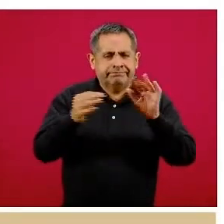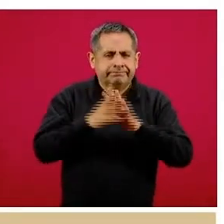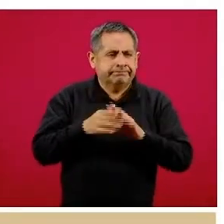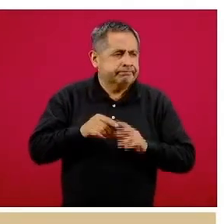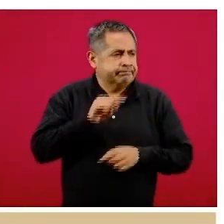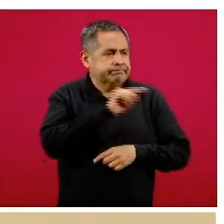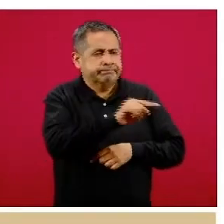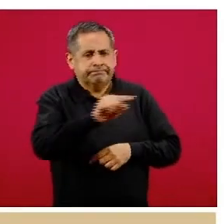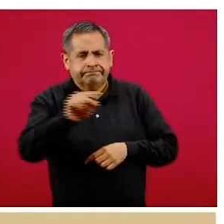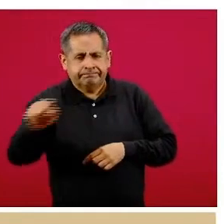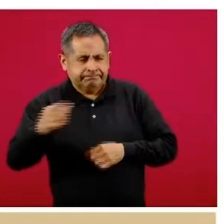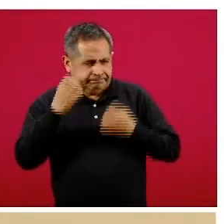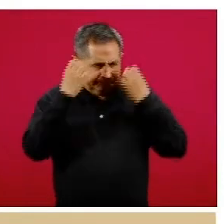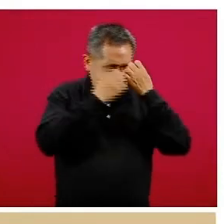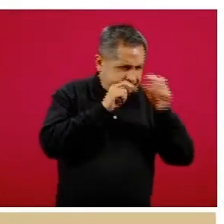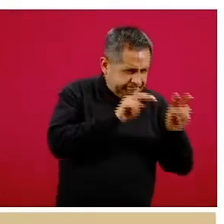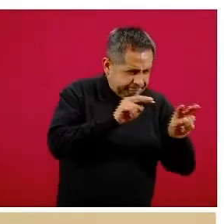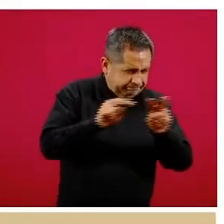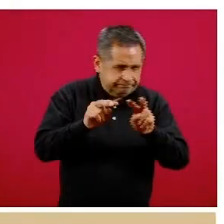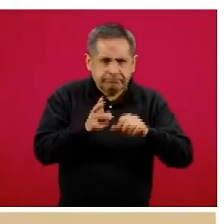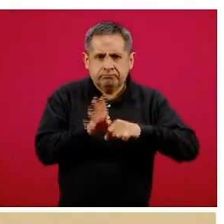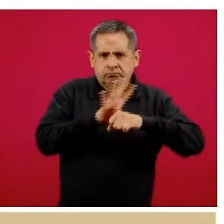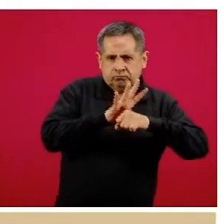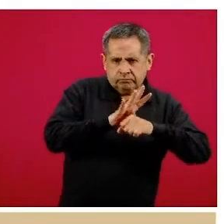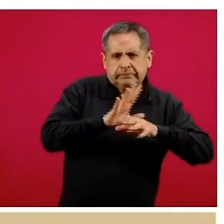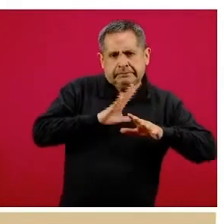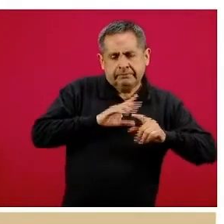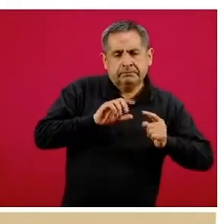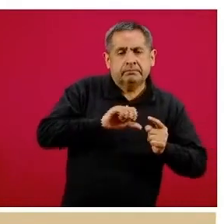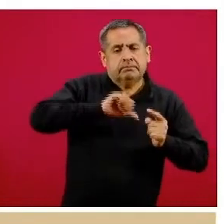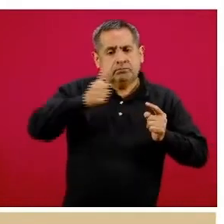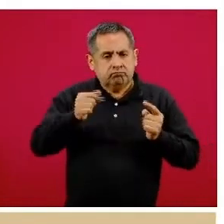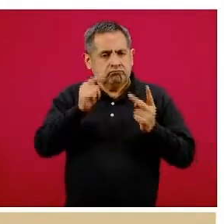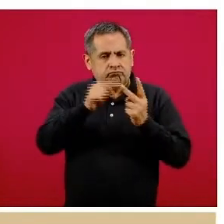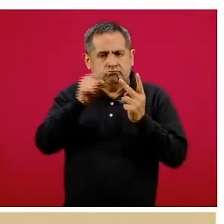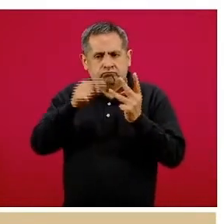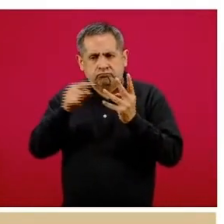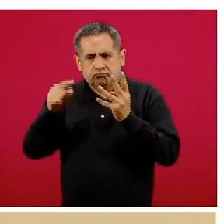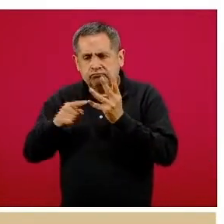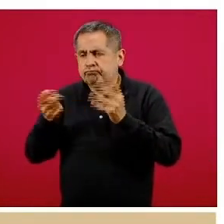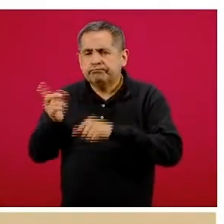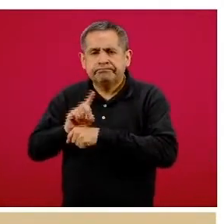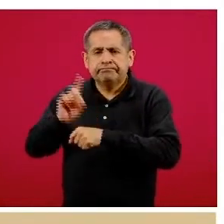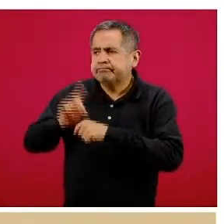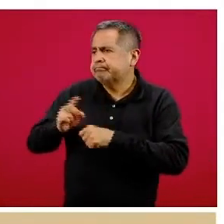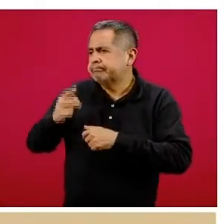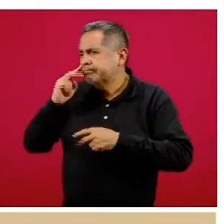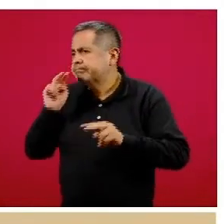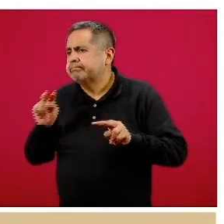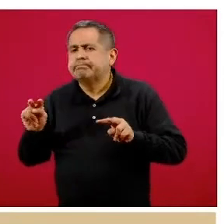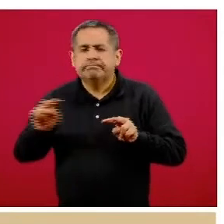nada más están enfocados en el tema de COVID, sino que diariamente además monitorea todo lo que tiene que ver con el